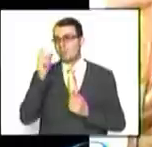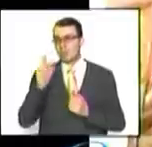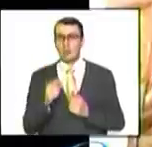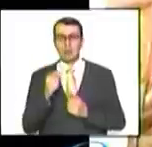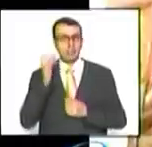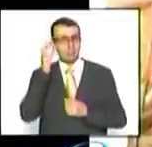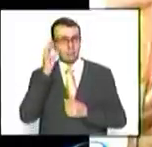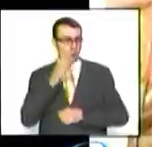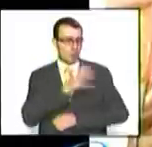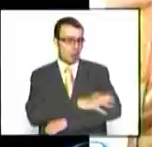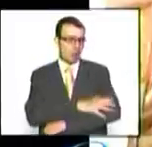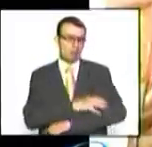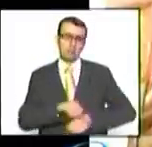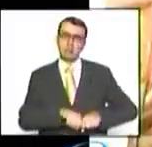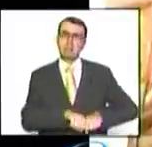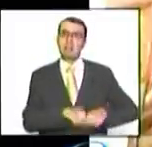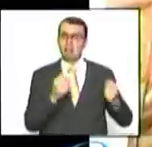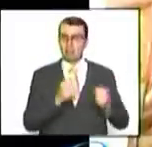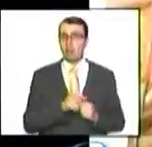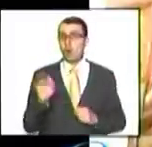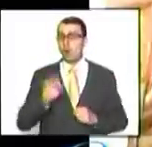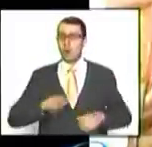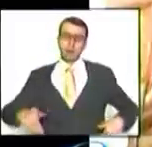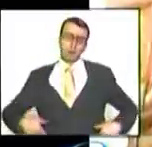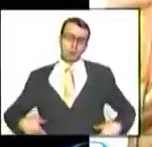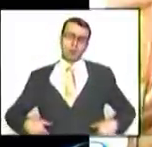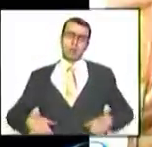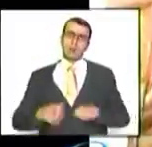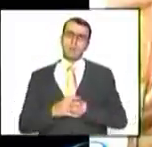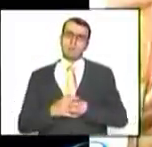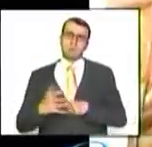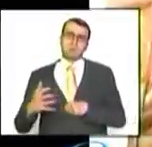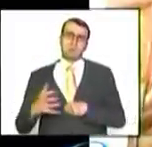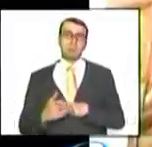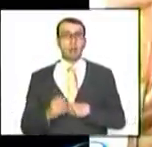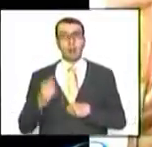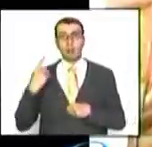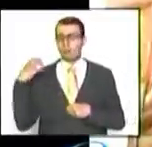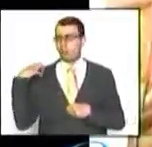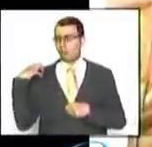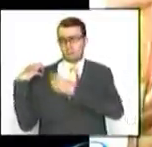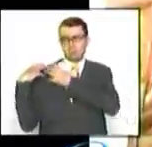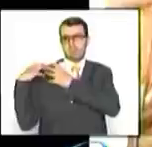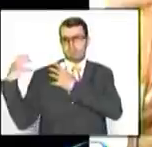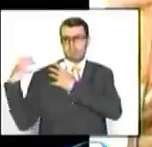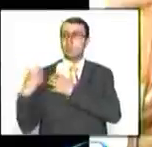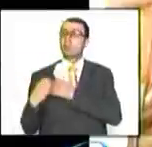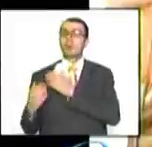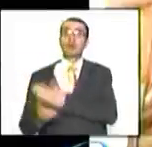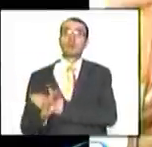articular, con una cadera artrósica, con un hombro artrósico,